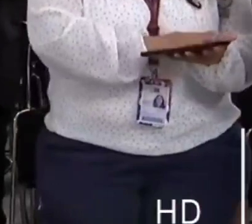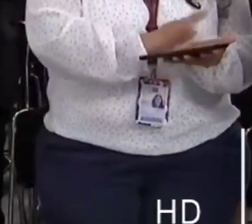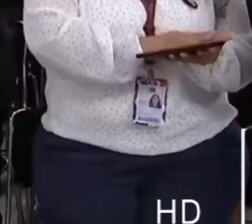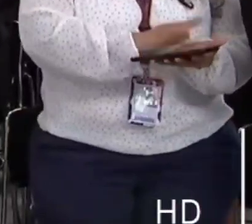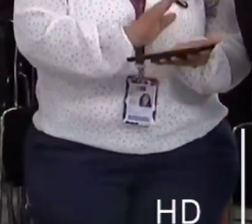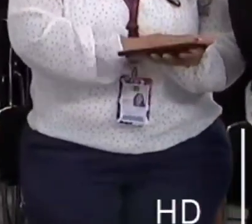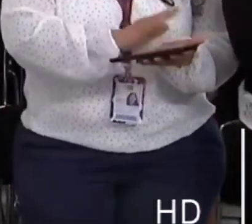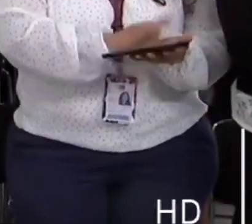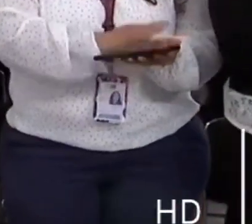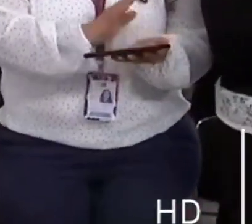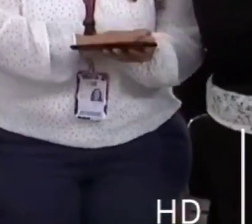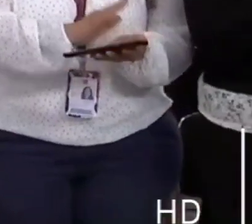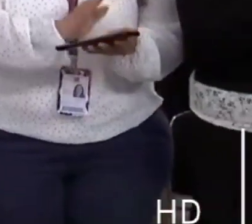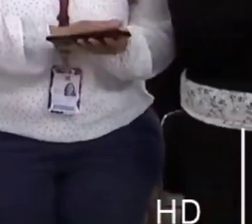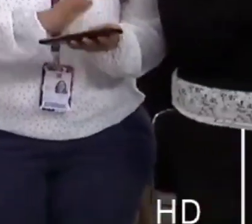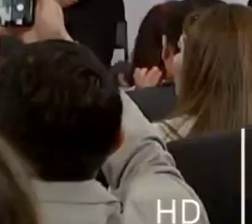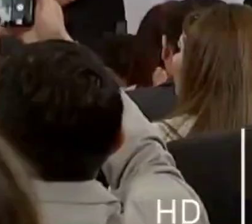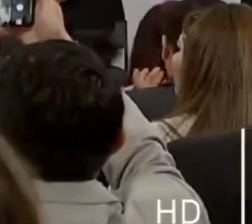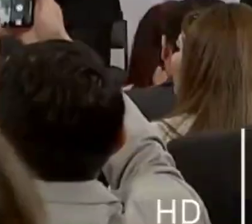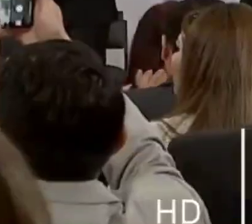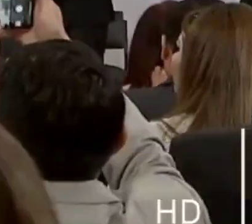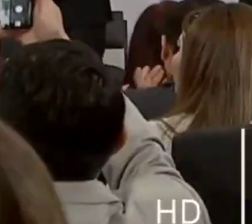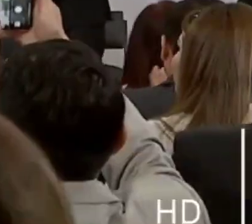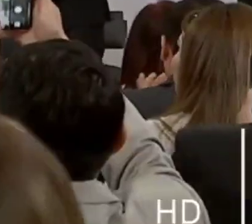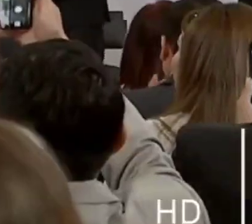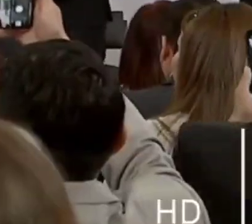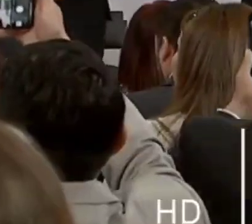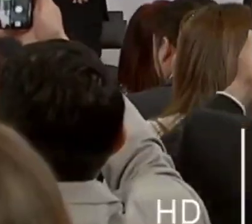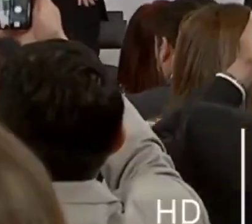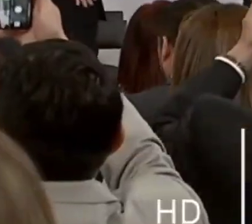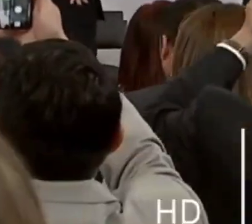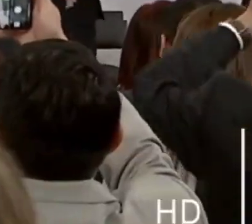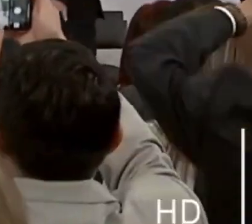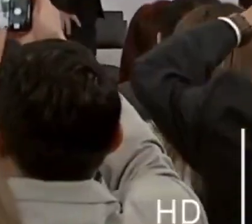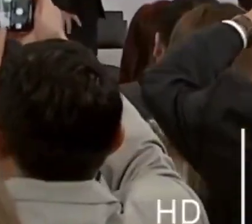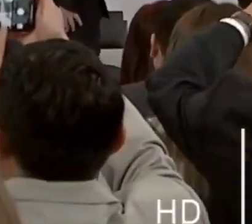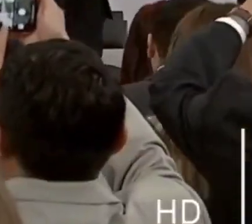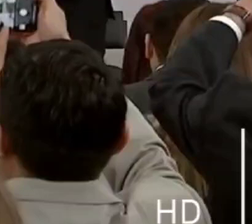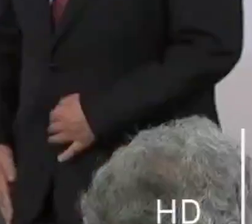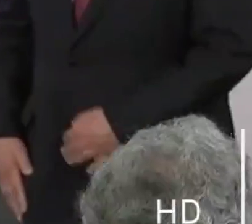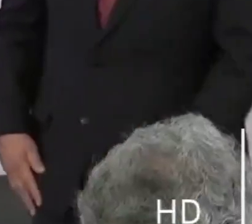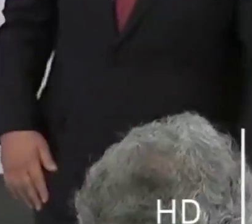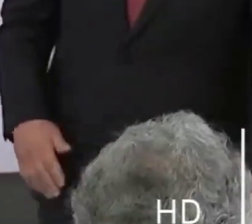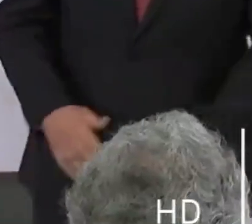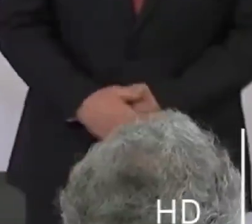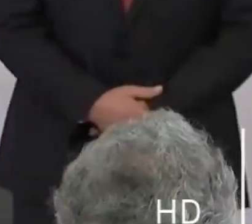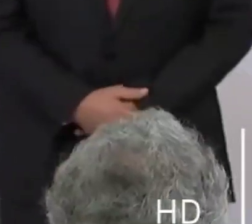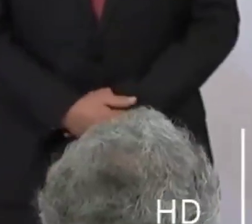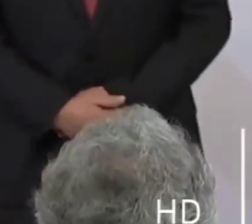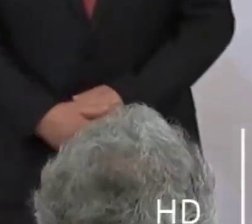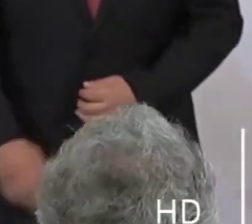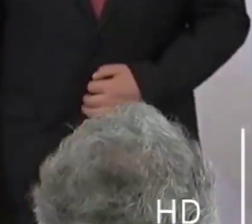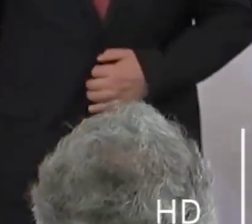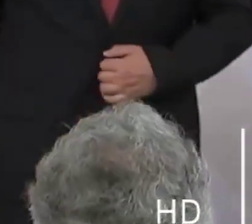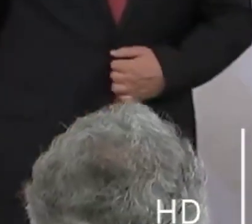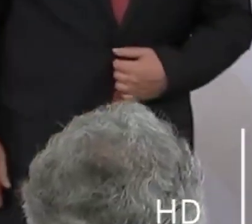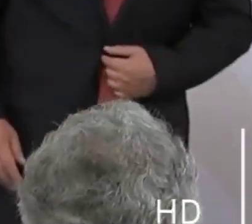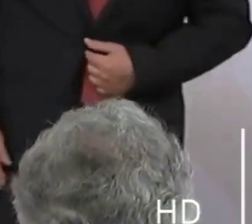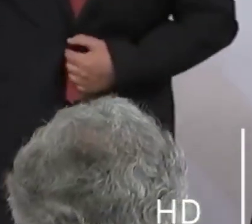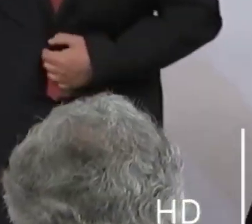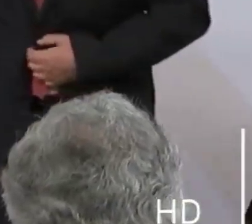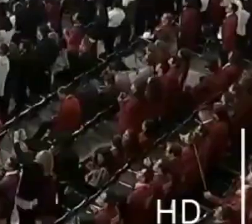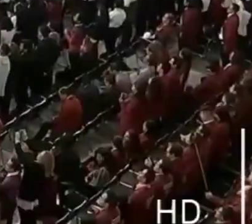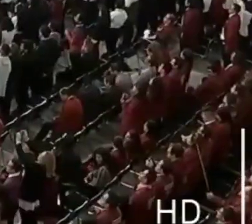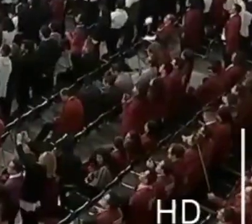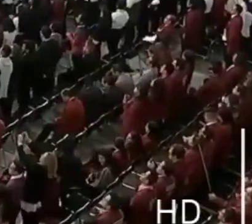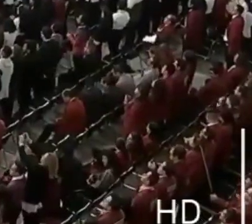Solicitamos de manera respetuosa al presidente de los Estados Unidos Mexicanos, licenciado Andrés Manuel López